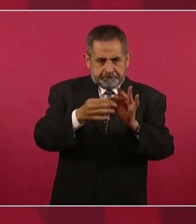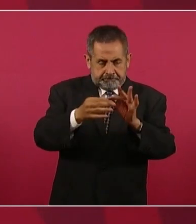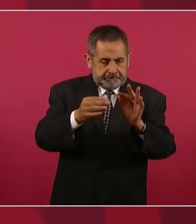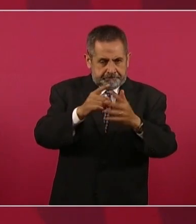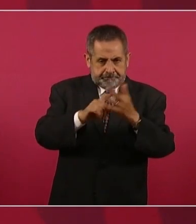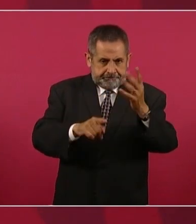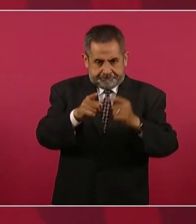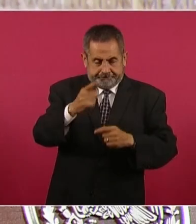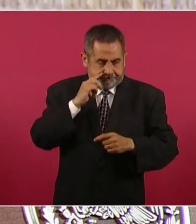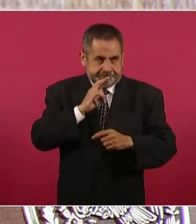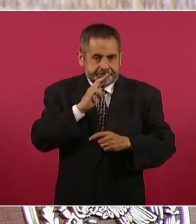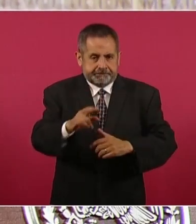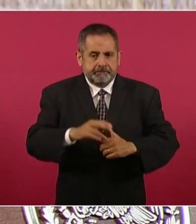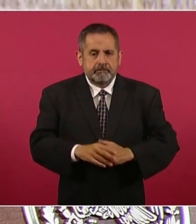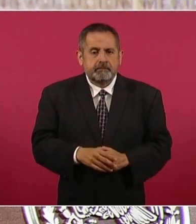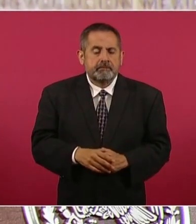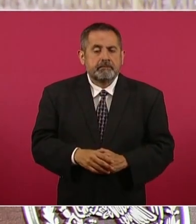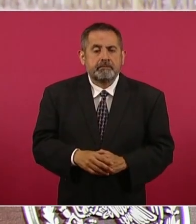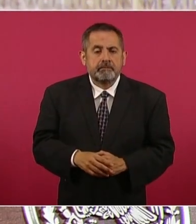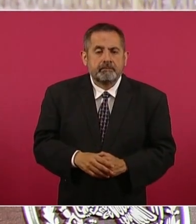planteando.